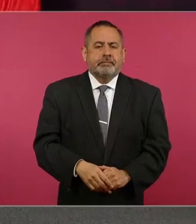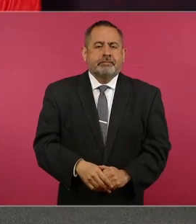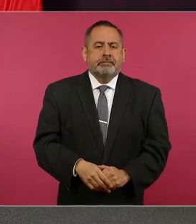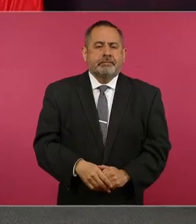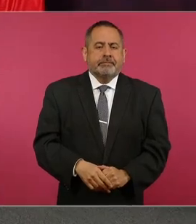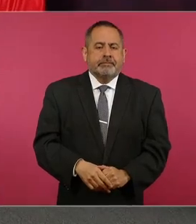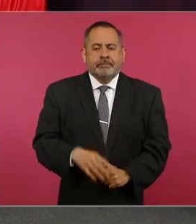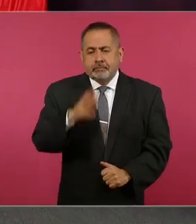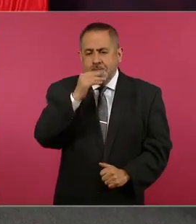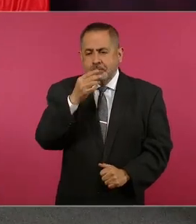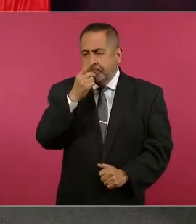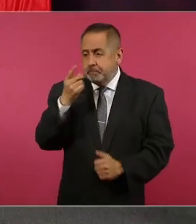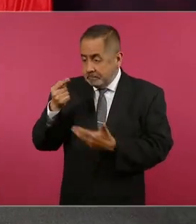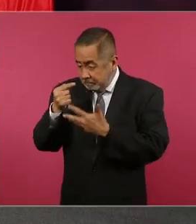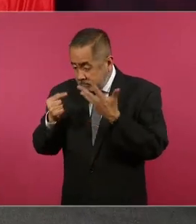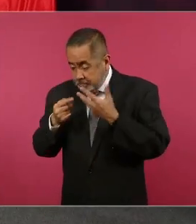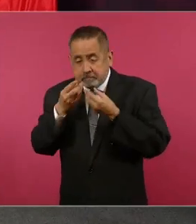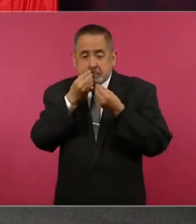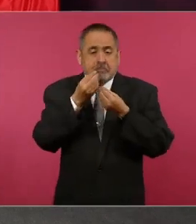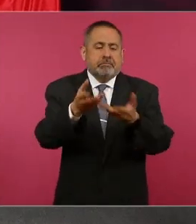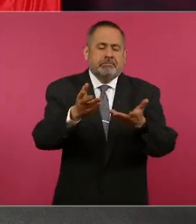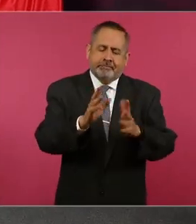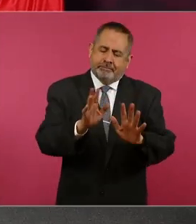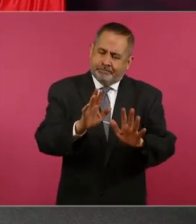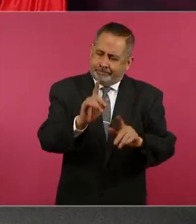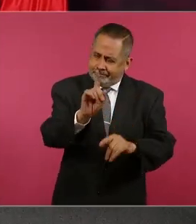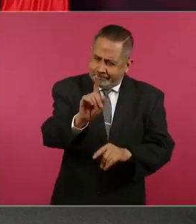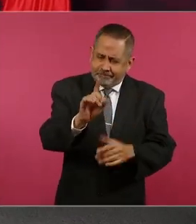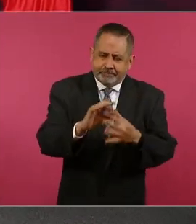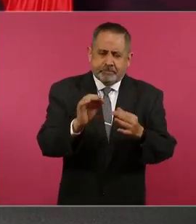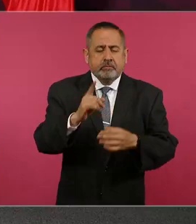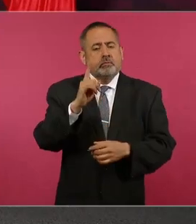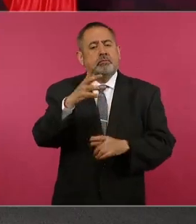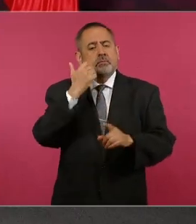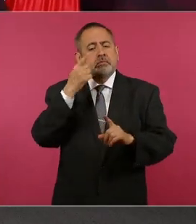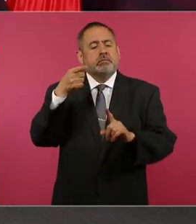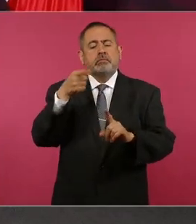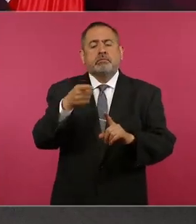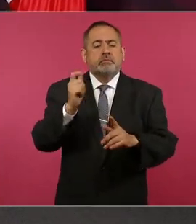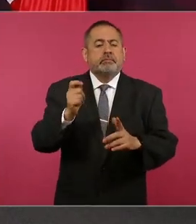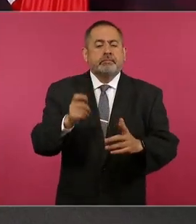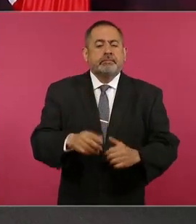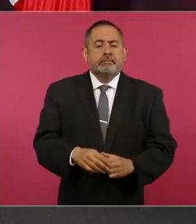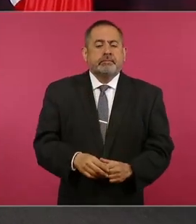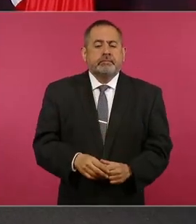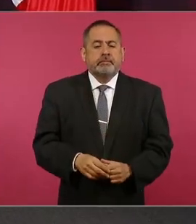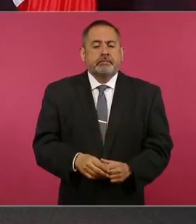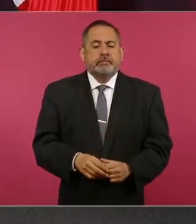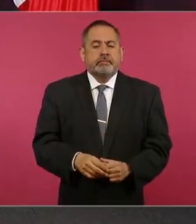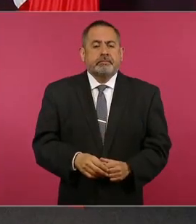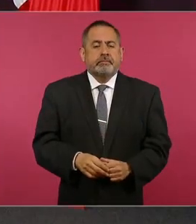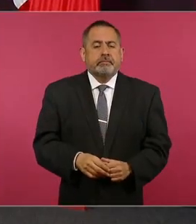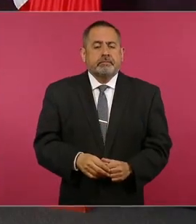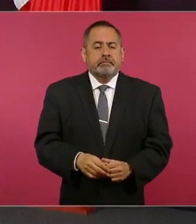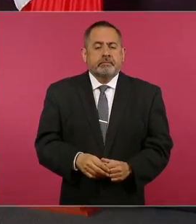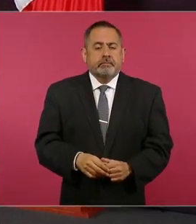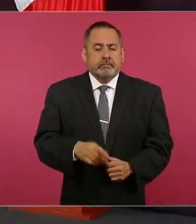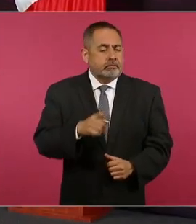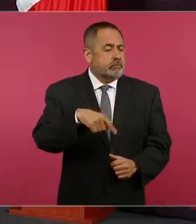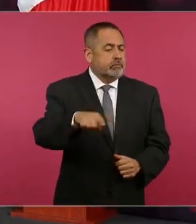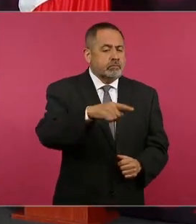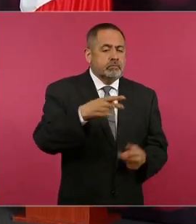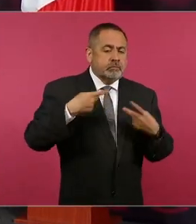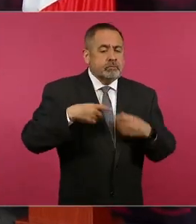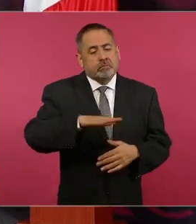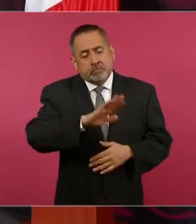decir todo porque además lo que queremos es que no haya pérdida de